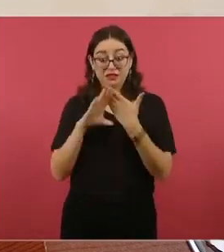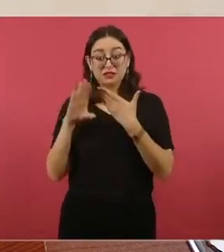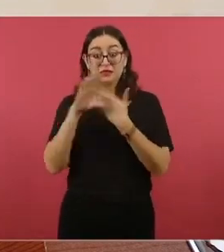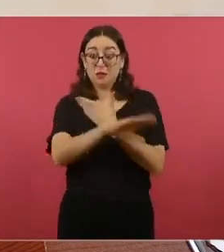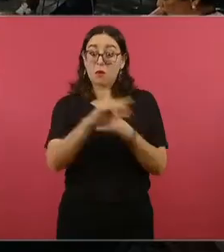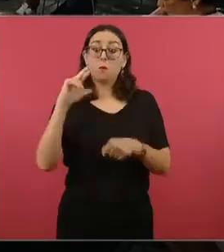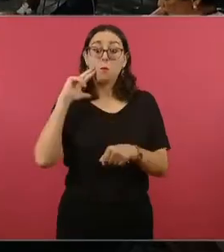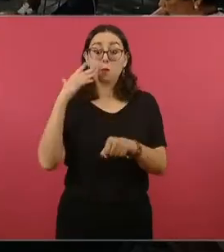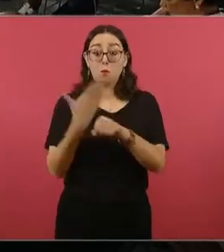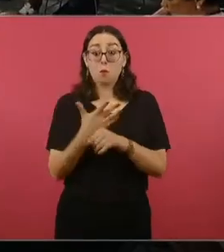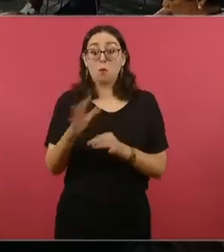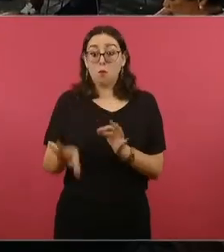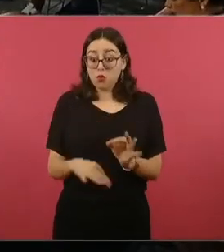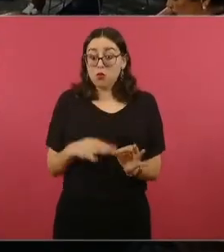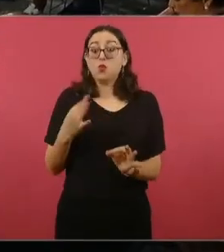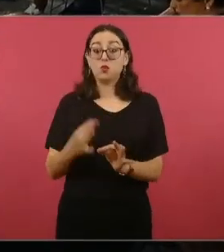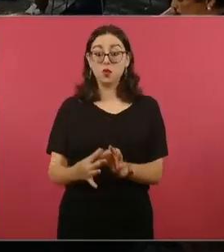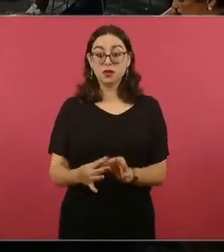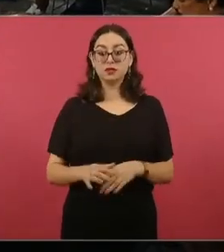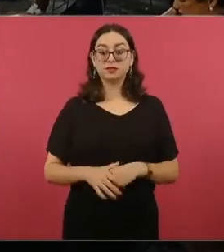manera responsable.